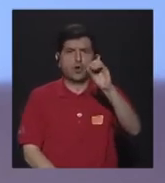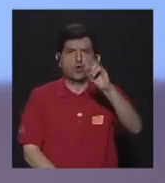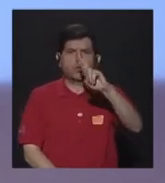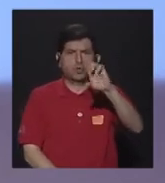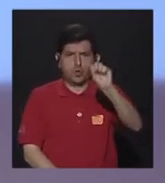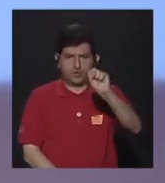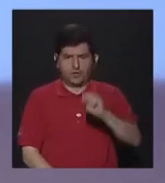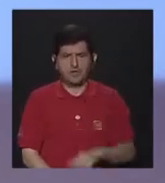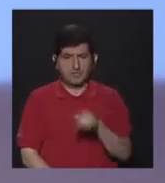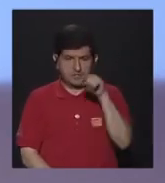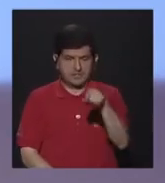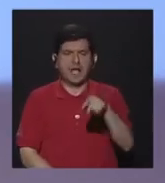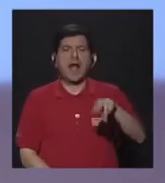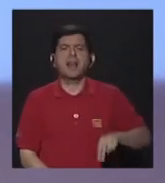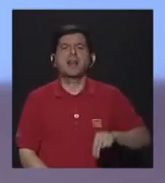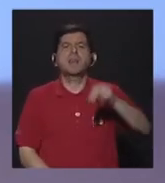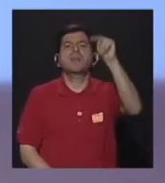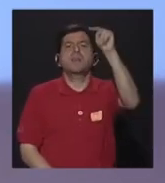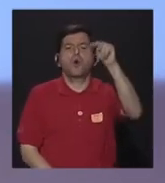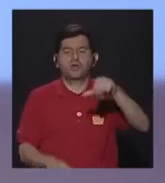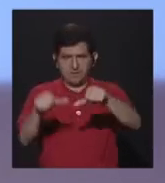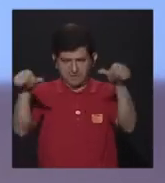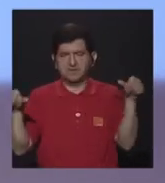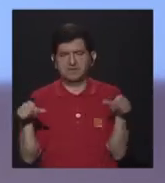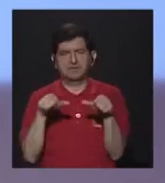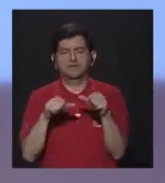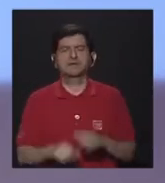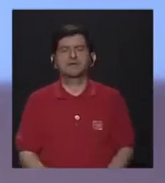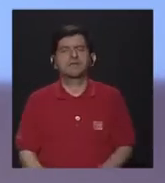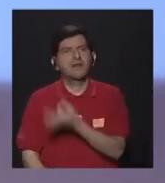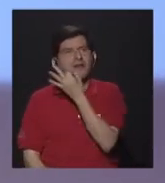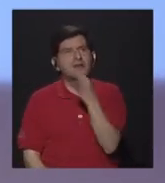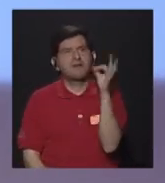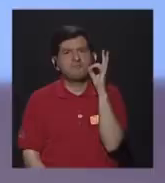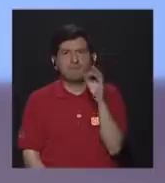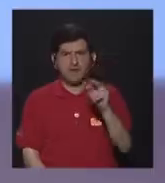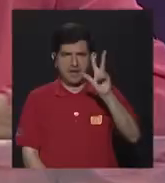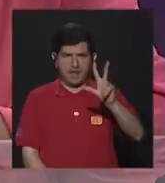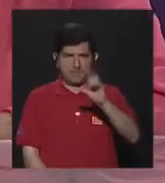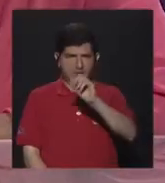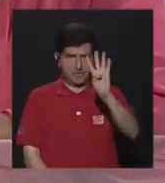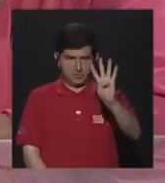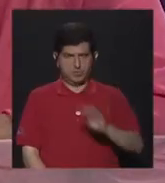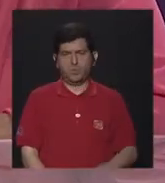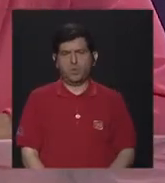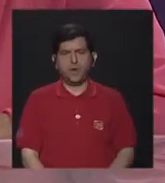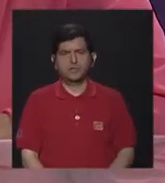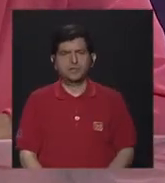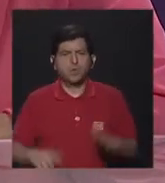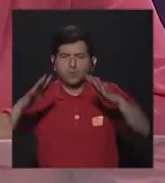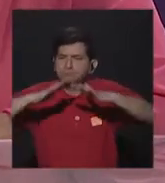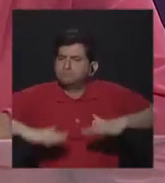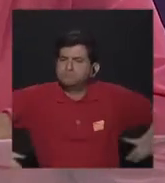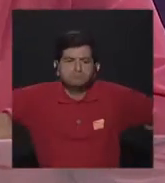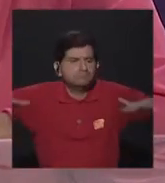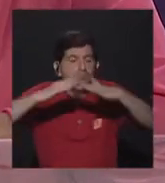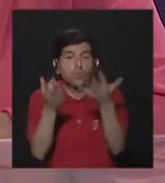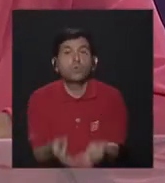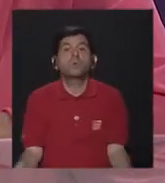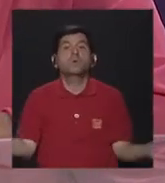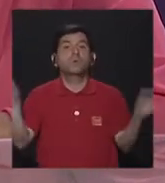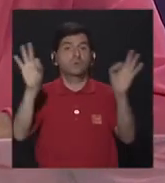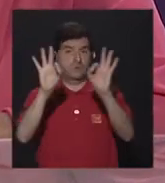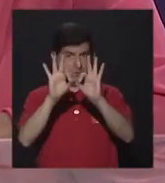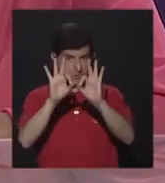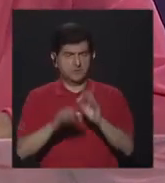en el sector norte de ésta en catering a 4 forma como una un espacio importante